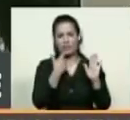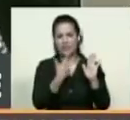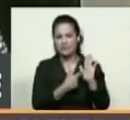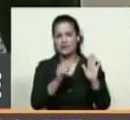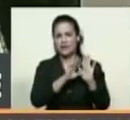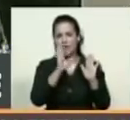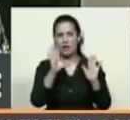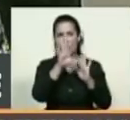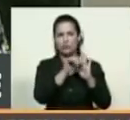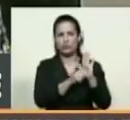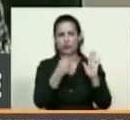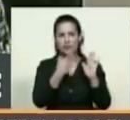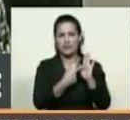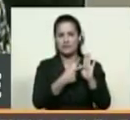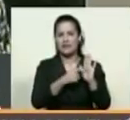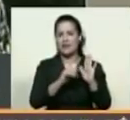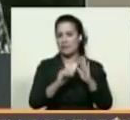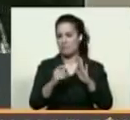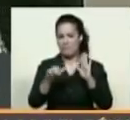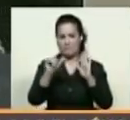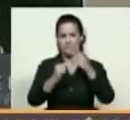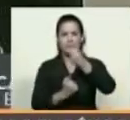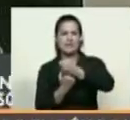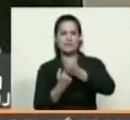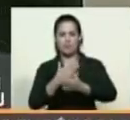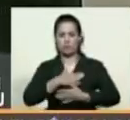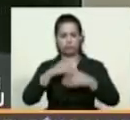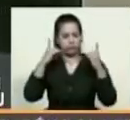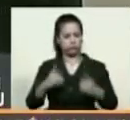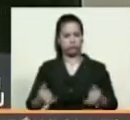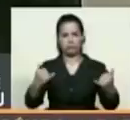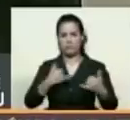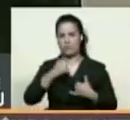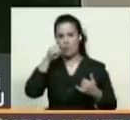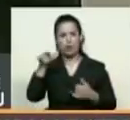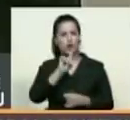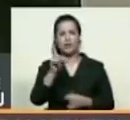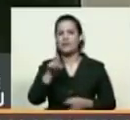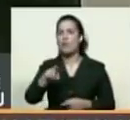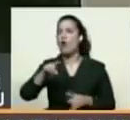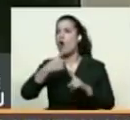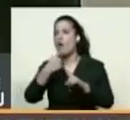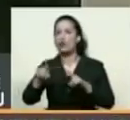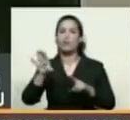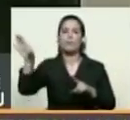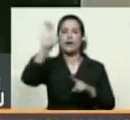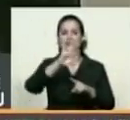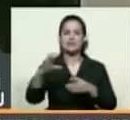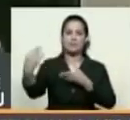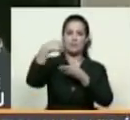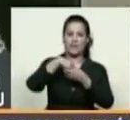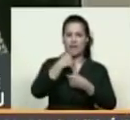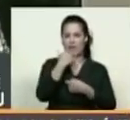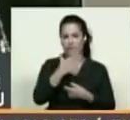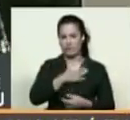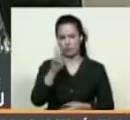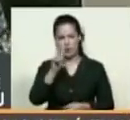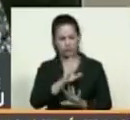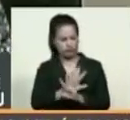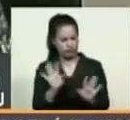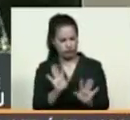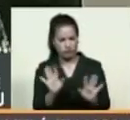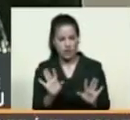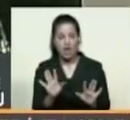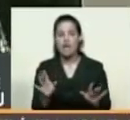está consagrado el principio de autodeterminación de nuestro pueblo, nosotros no necesitamos ningún tipo de intervención extranjera. Así que,